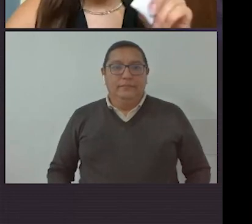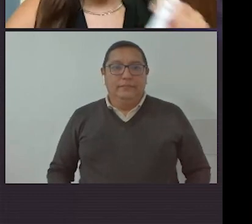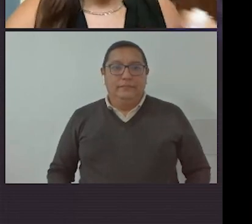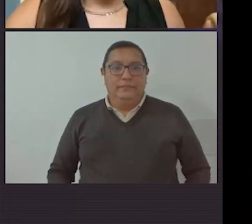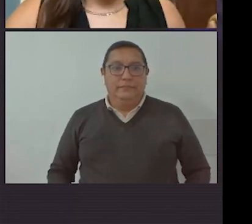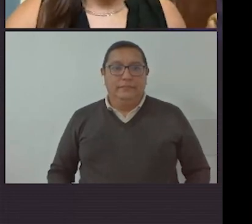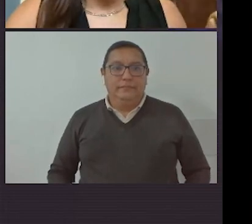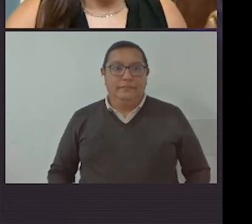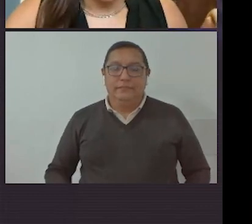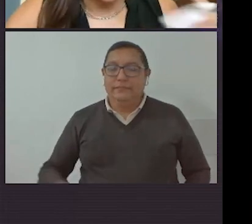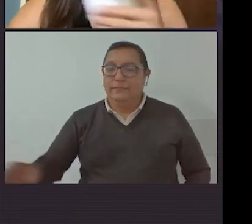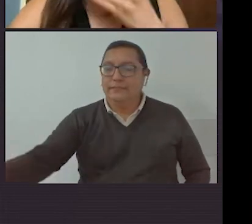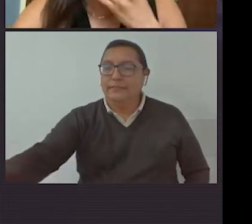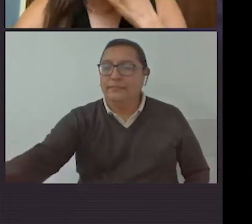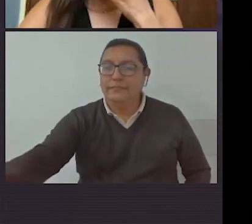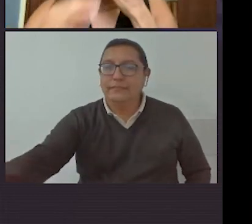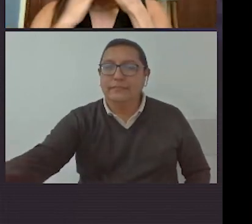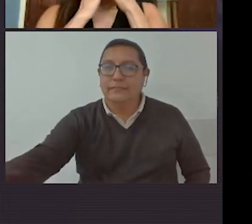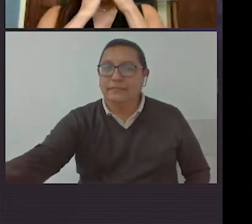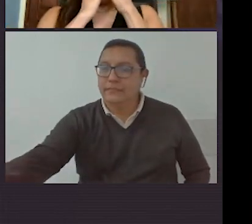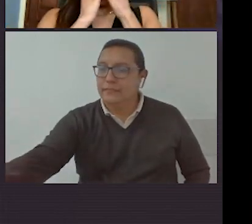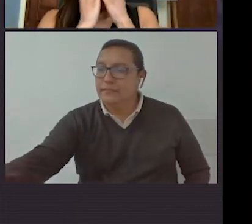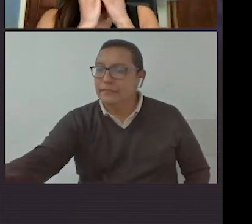un segundo, por favor.